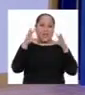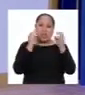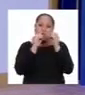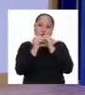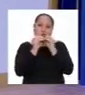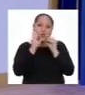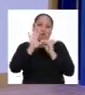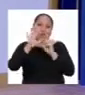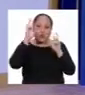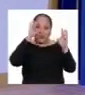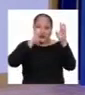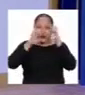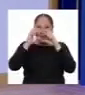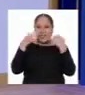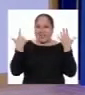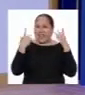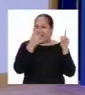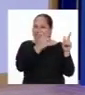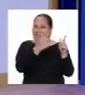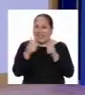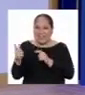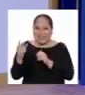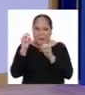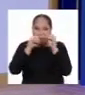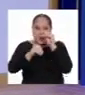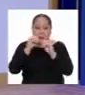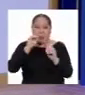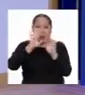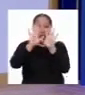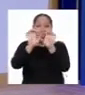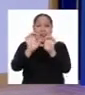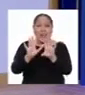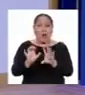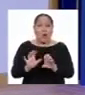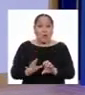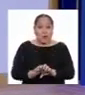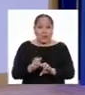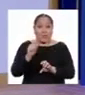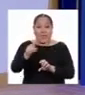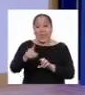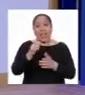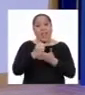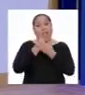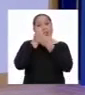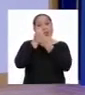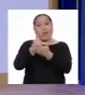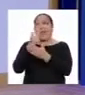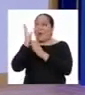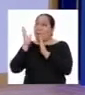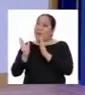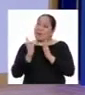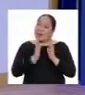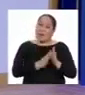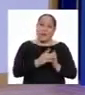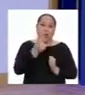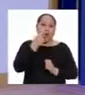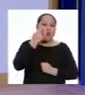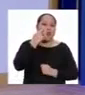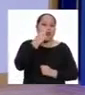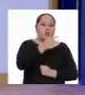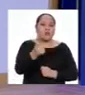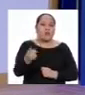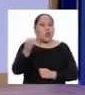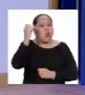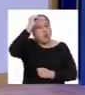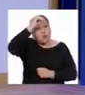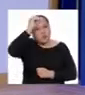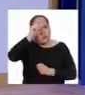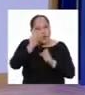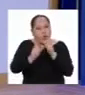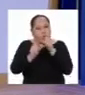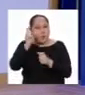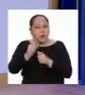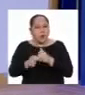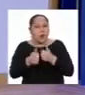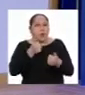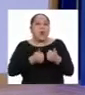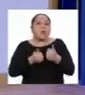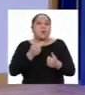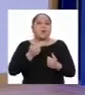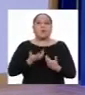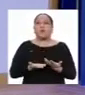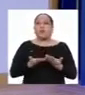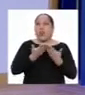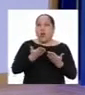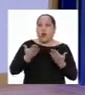Y ya todos estamos listos para aplicar la encuesta que nos ha ayudado a elaborar para conocer qué opina la gente sobre cuáles son los factores que